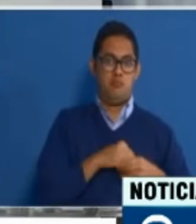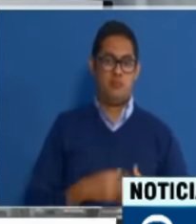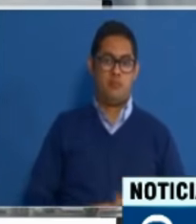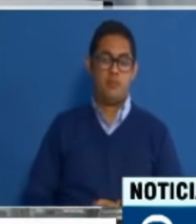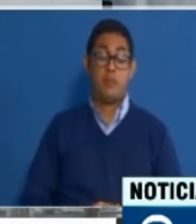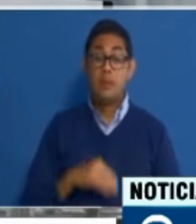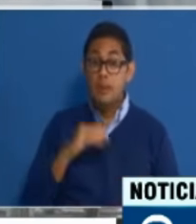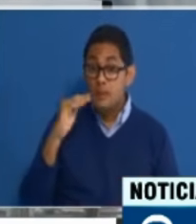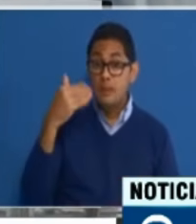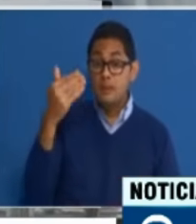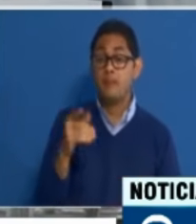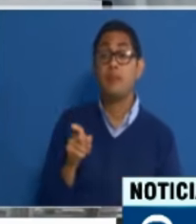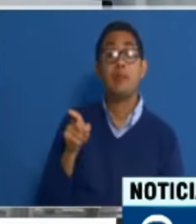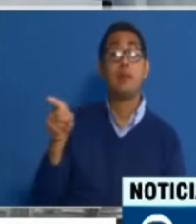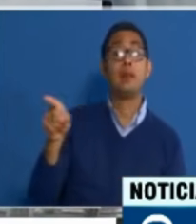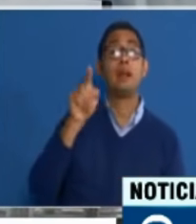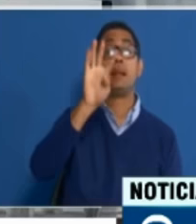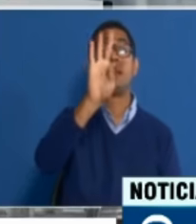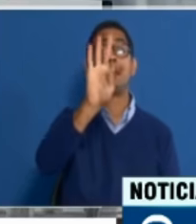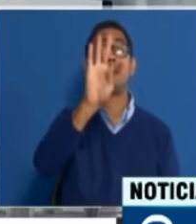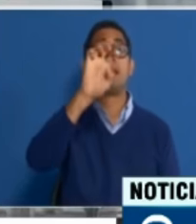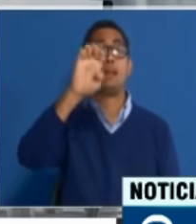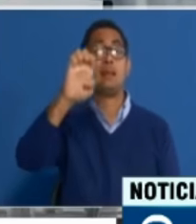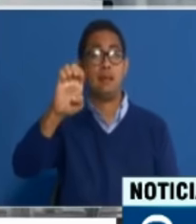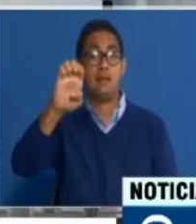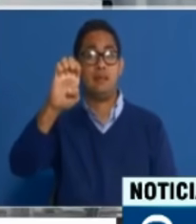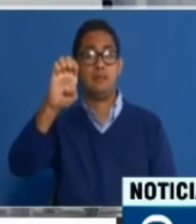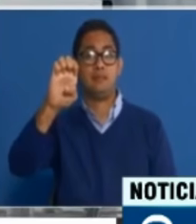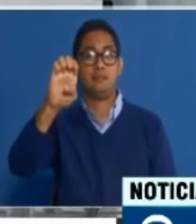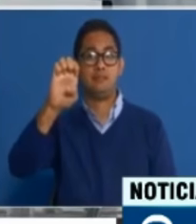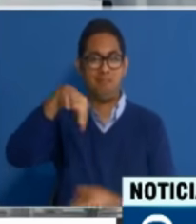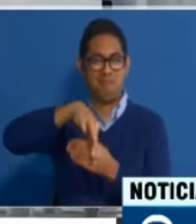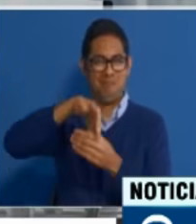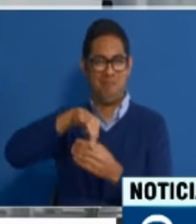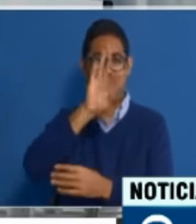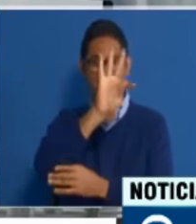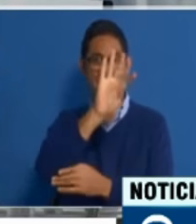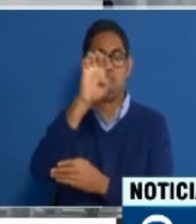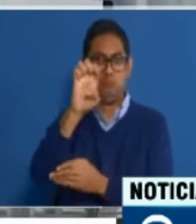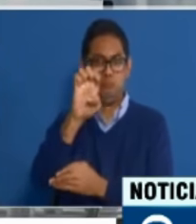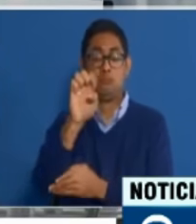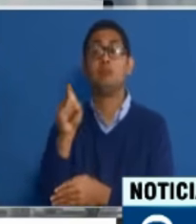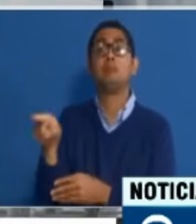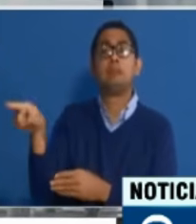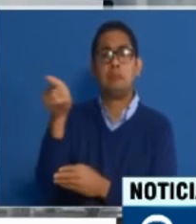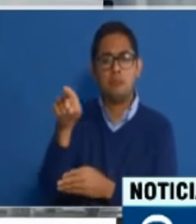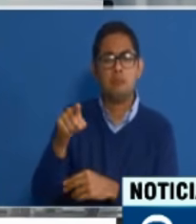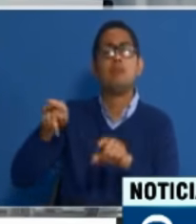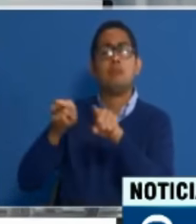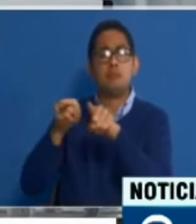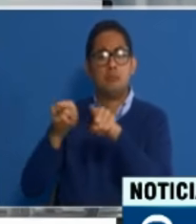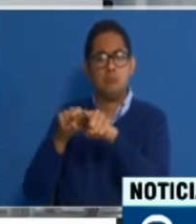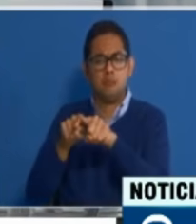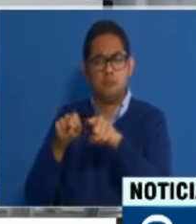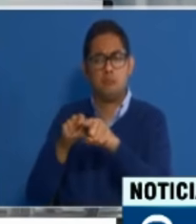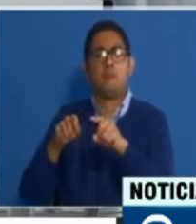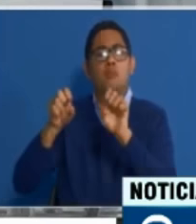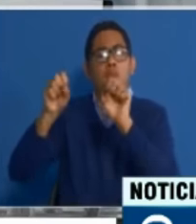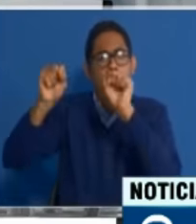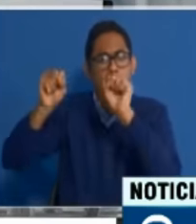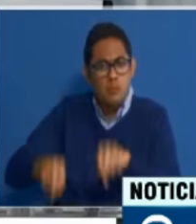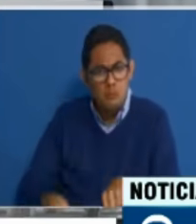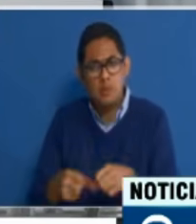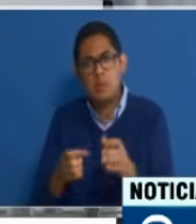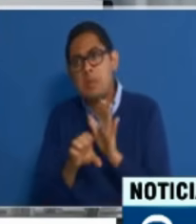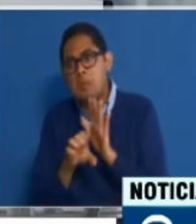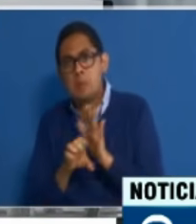El Tribunal Electoral está listo con un operativo para emitir certificados digitales